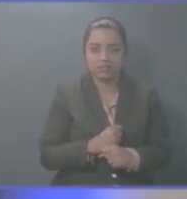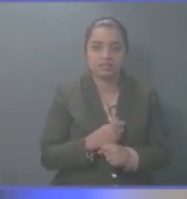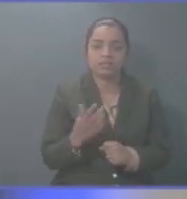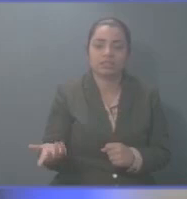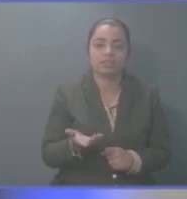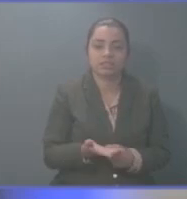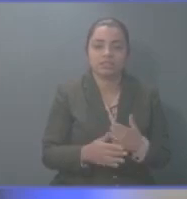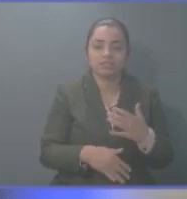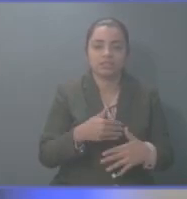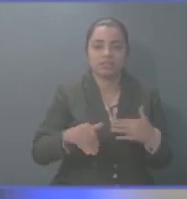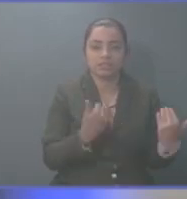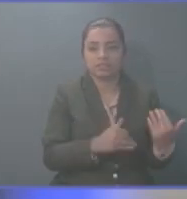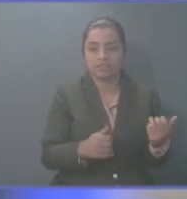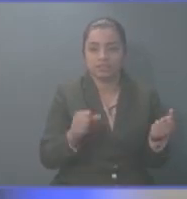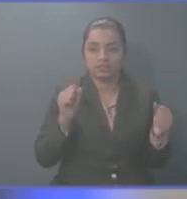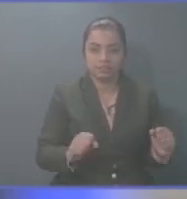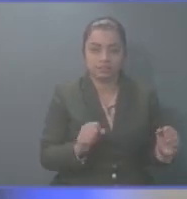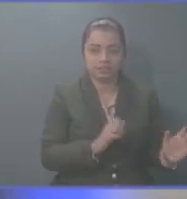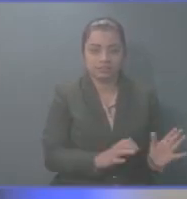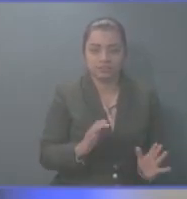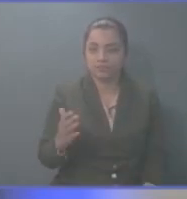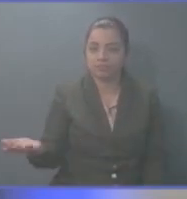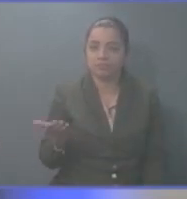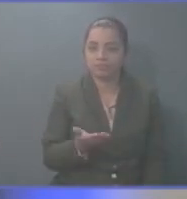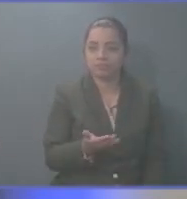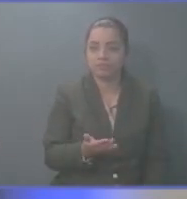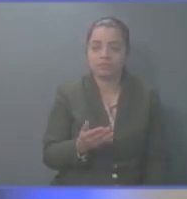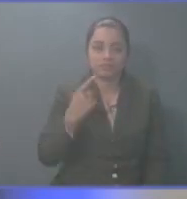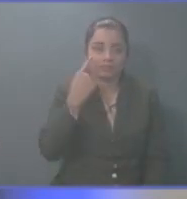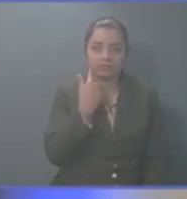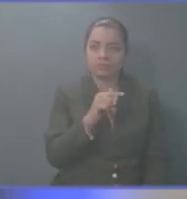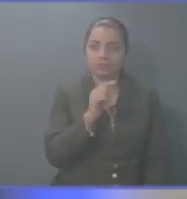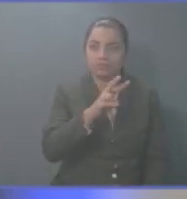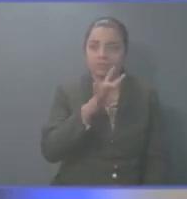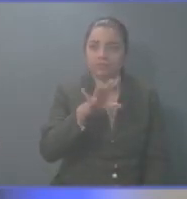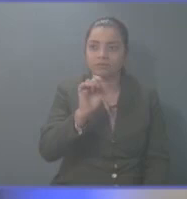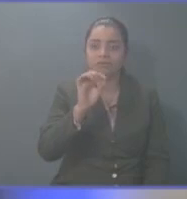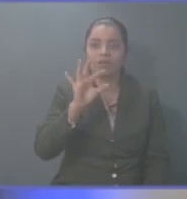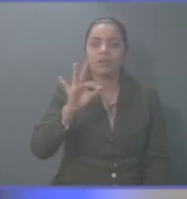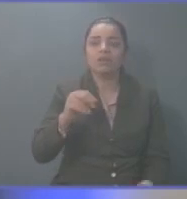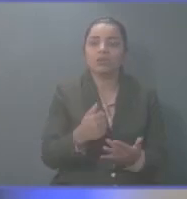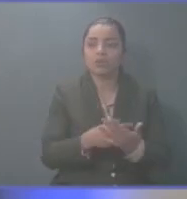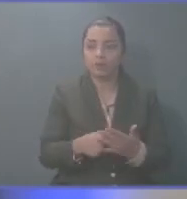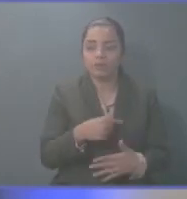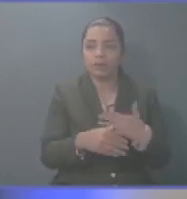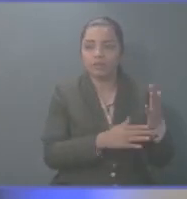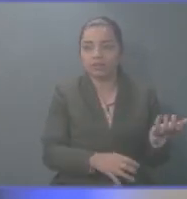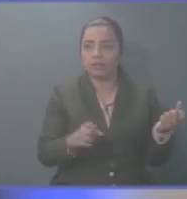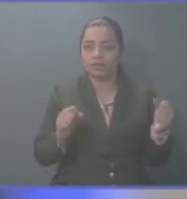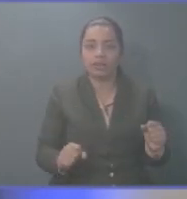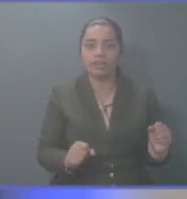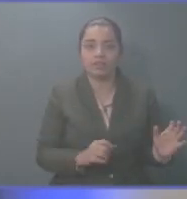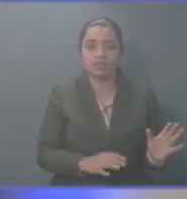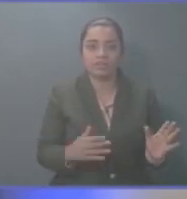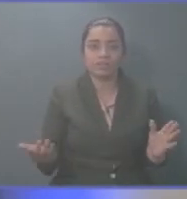control territorial. Dos, que se analice la posibilidad de reorientar estos 25.9 millones de dólares que tienen que ver con el tema de